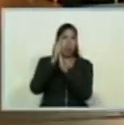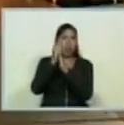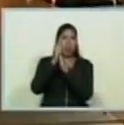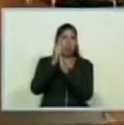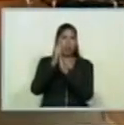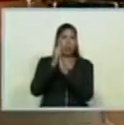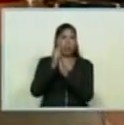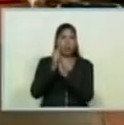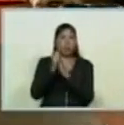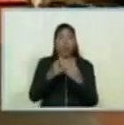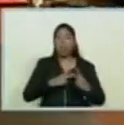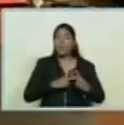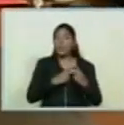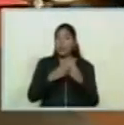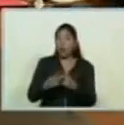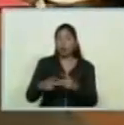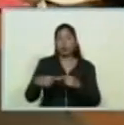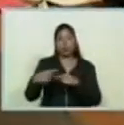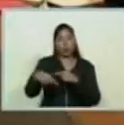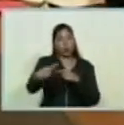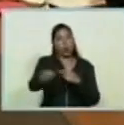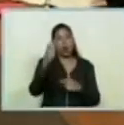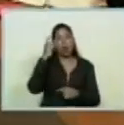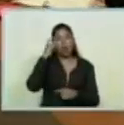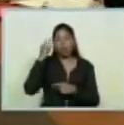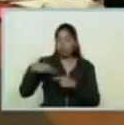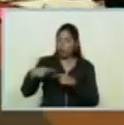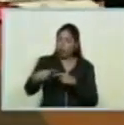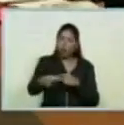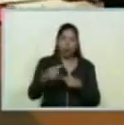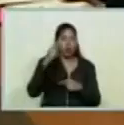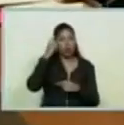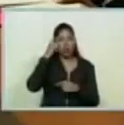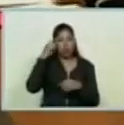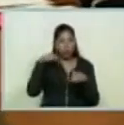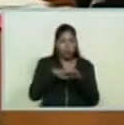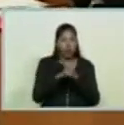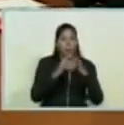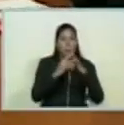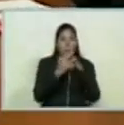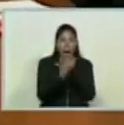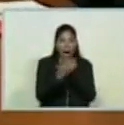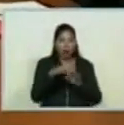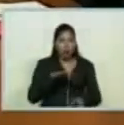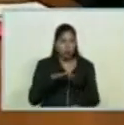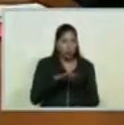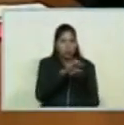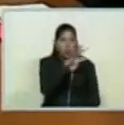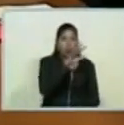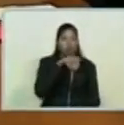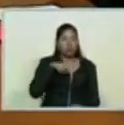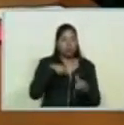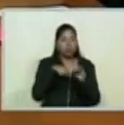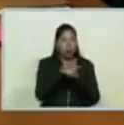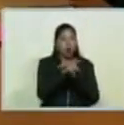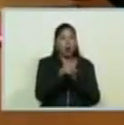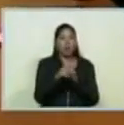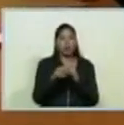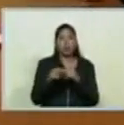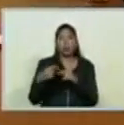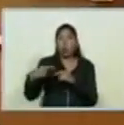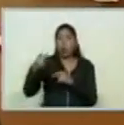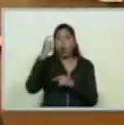que salen voluntariamente todos los días a recorrer caminos, barrios, todos los días, a caminar